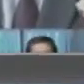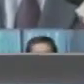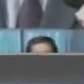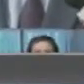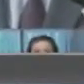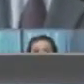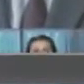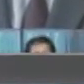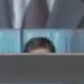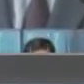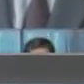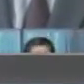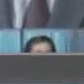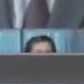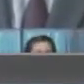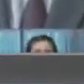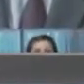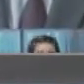rescatistas